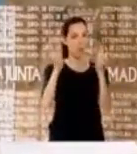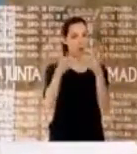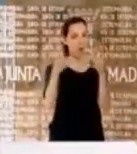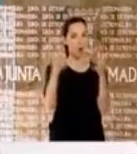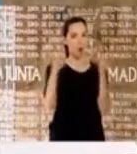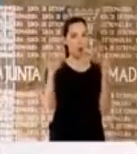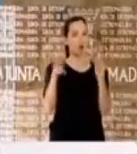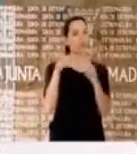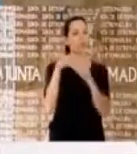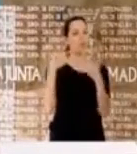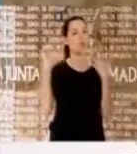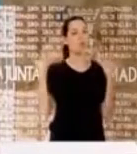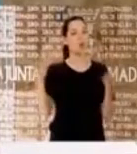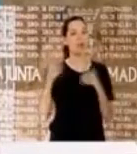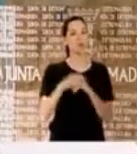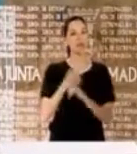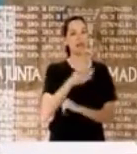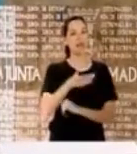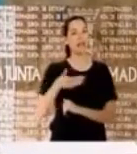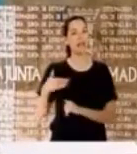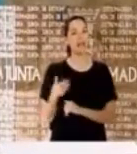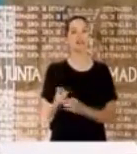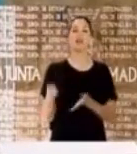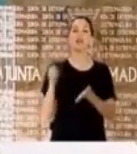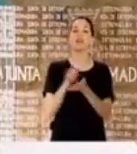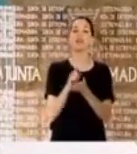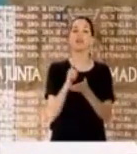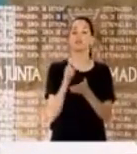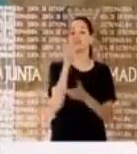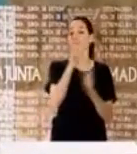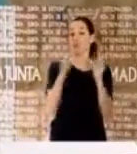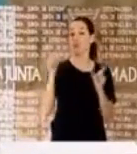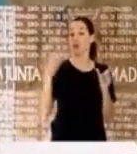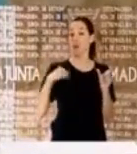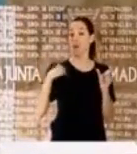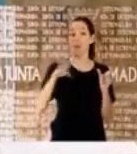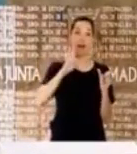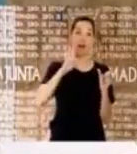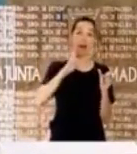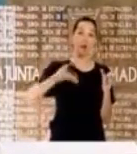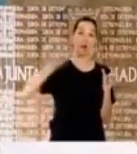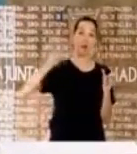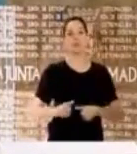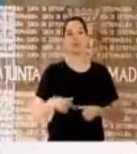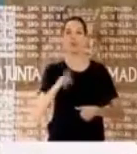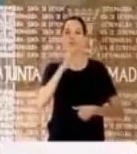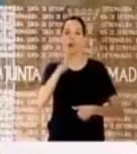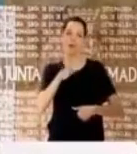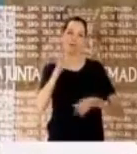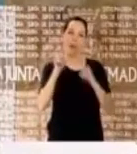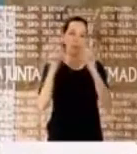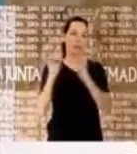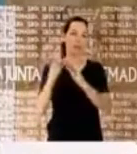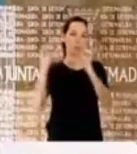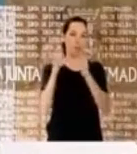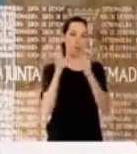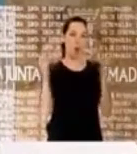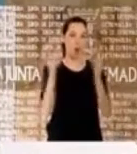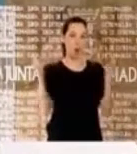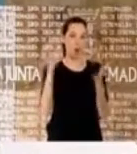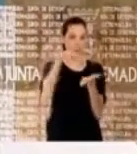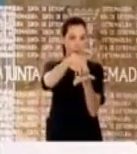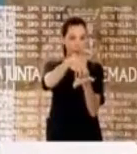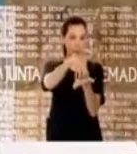tanto, es favorecer y posibilitar de nuevo que vuelvan a la región a través de la creación de una empresa. Los beneficiarios de estas